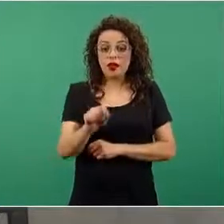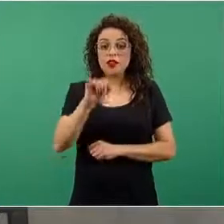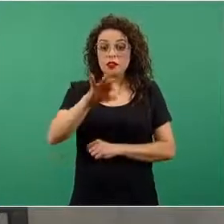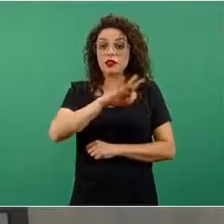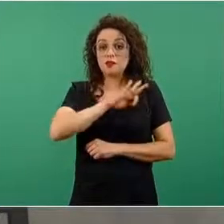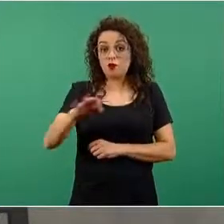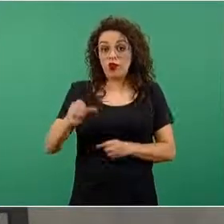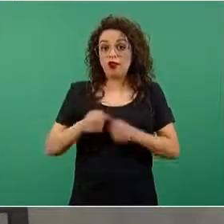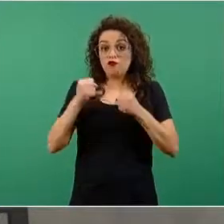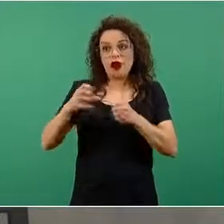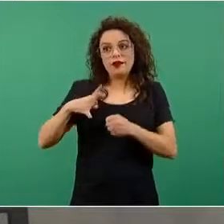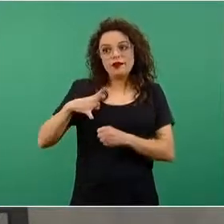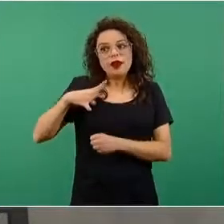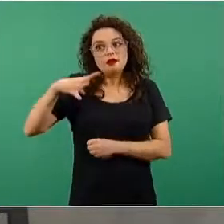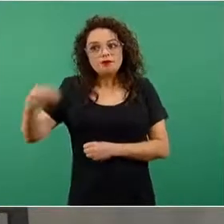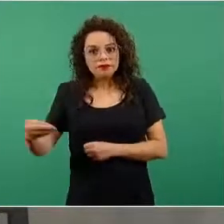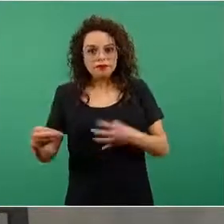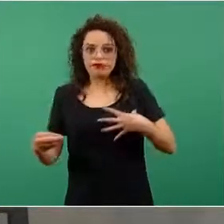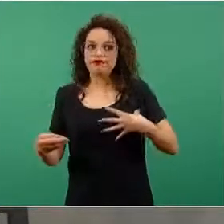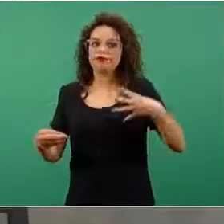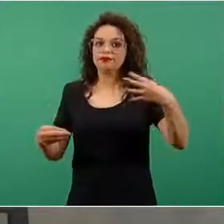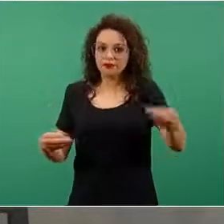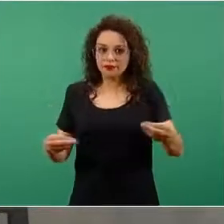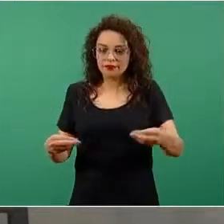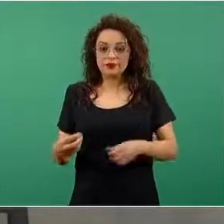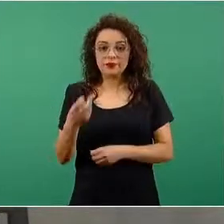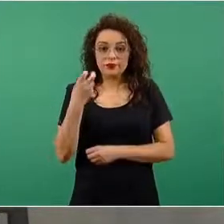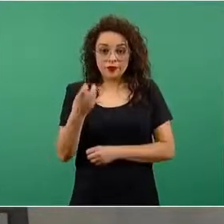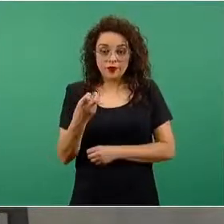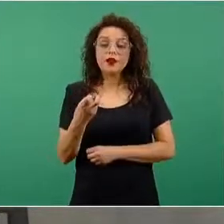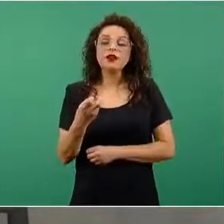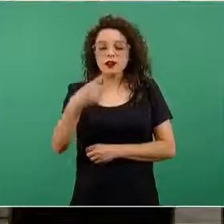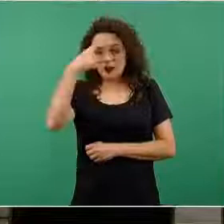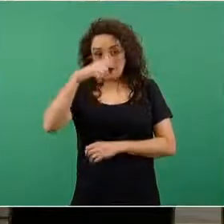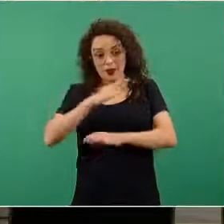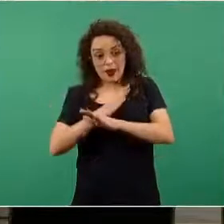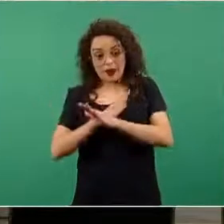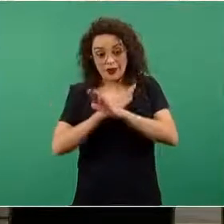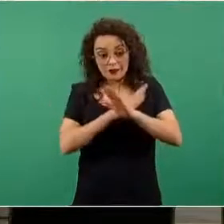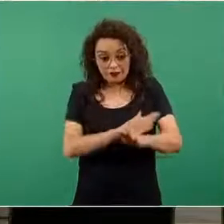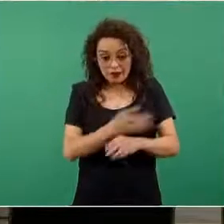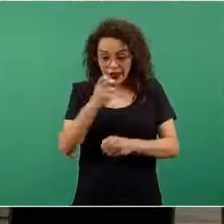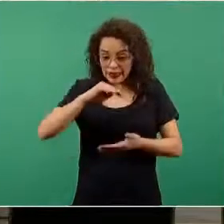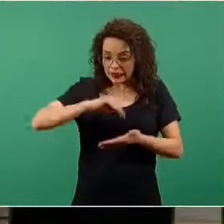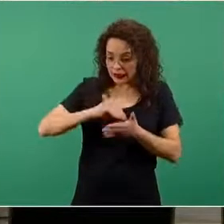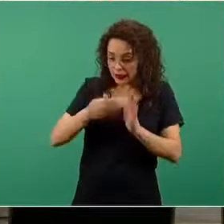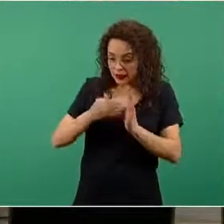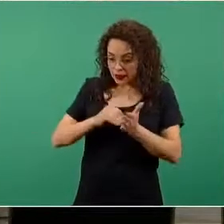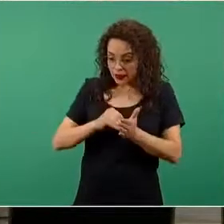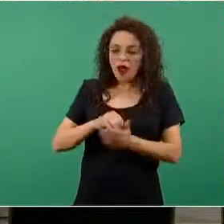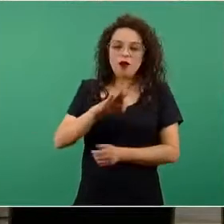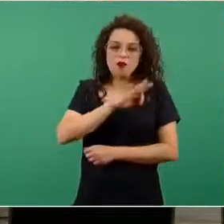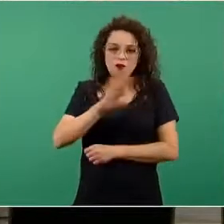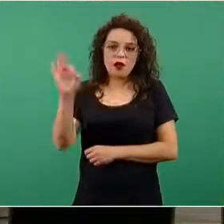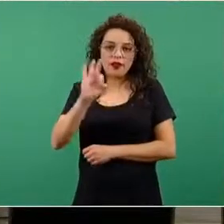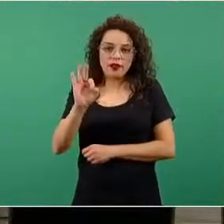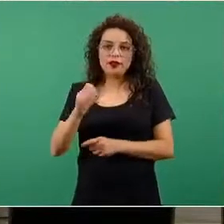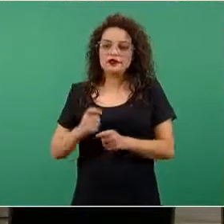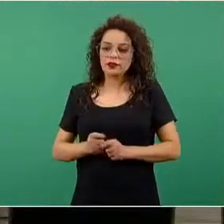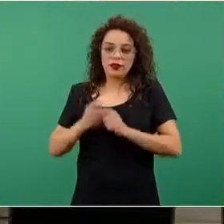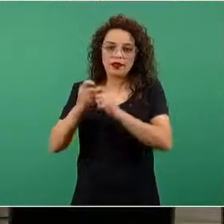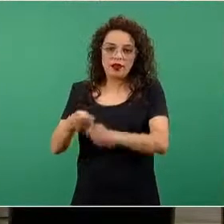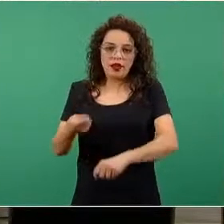un momento dado, podría ser que una parte importante de la estrategia de prevención precisamente consistiera en vacunar